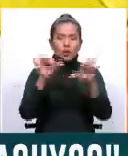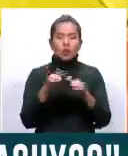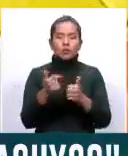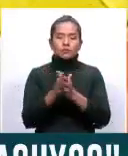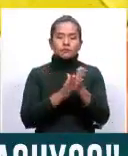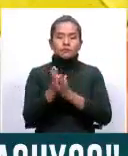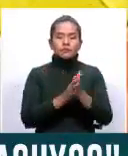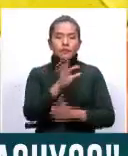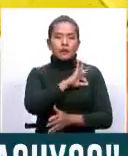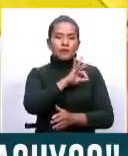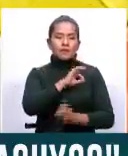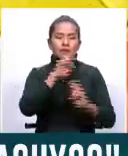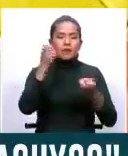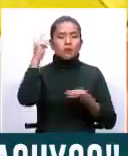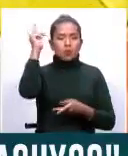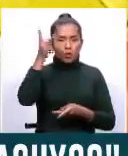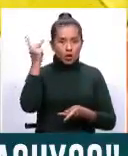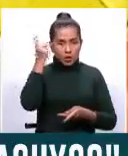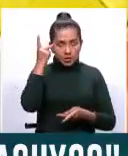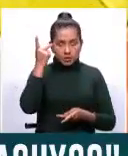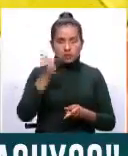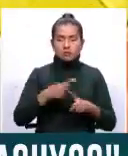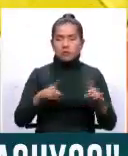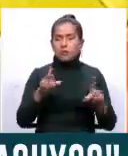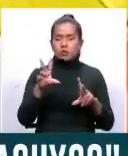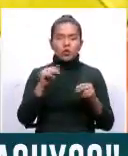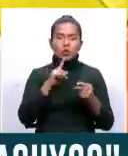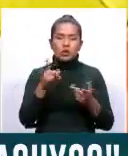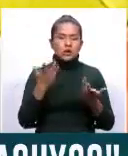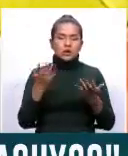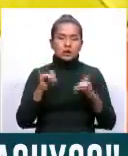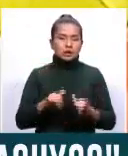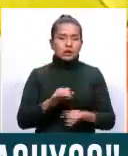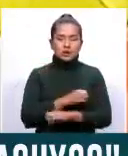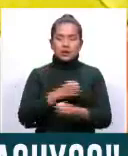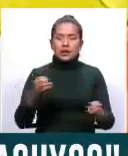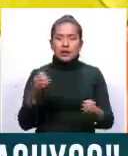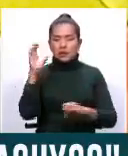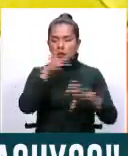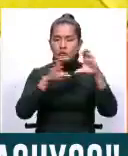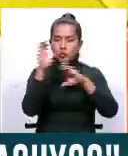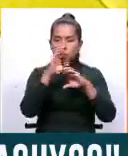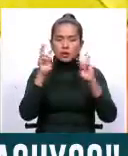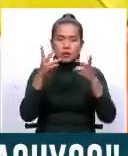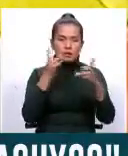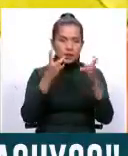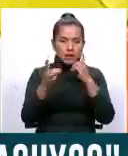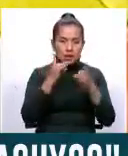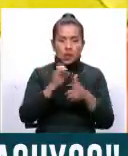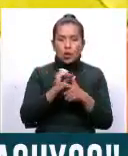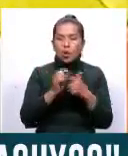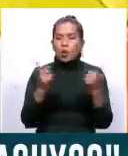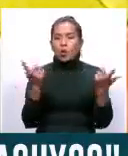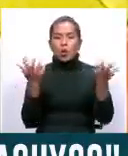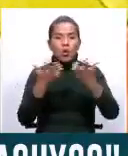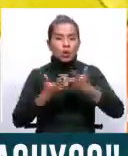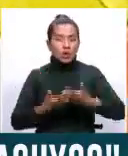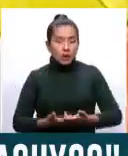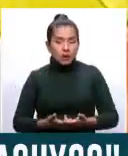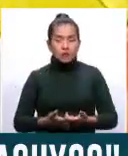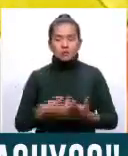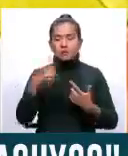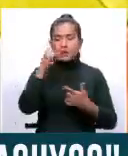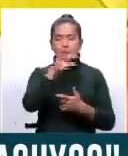intereses políticos, no están buscando justamente el diálogo ni la coordinación